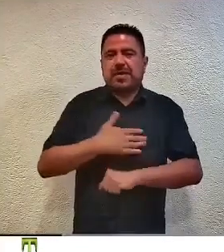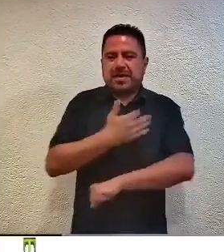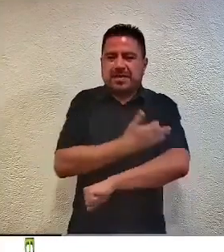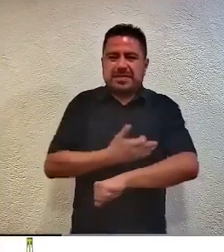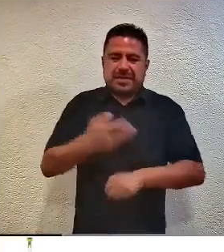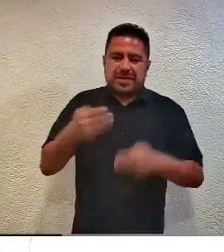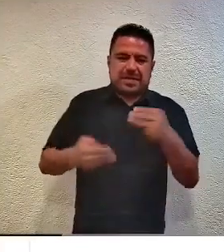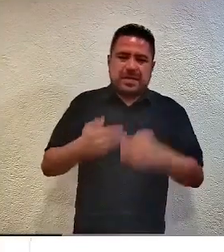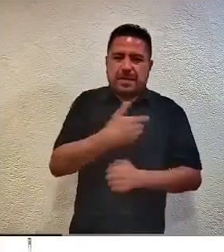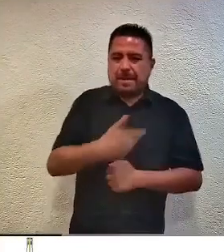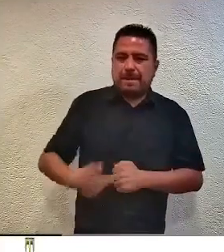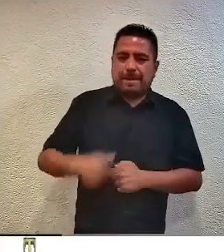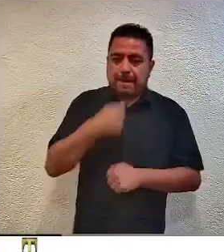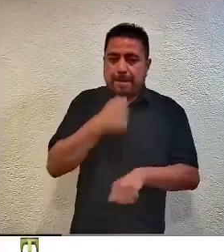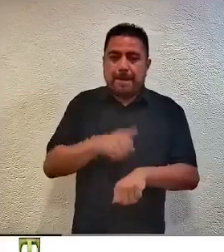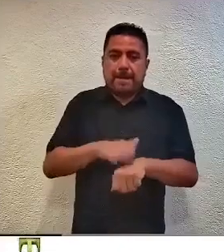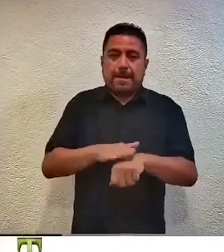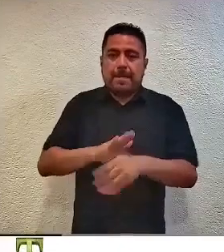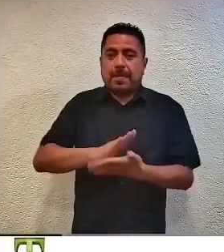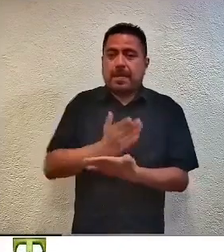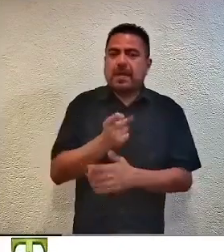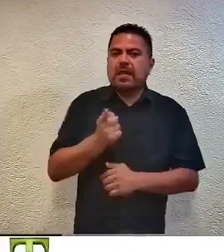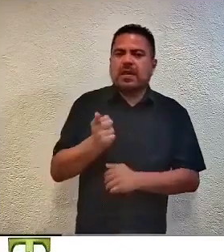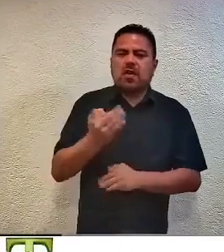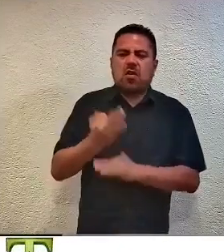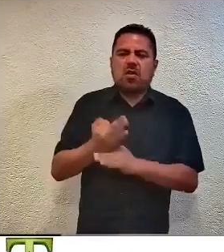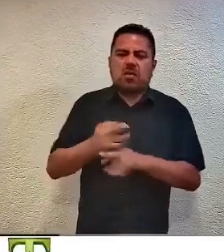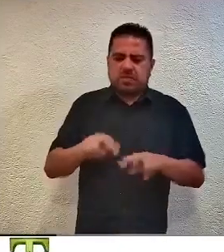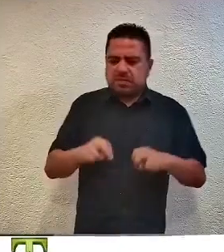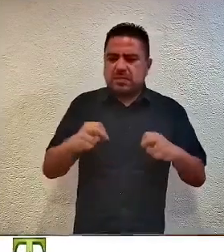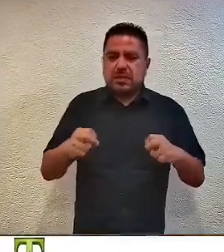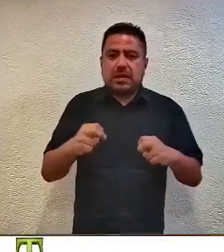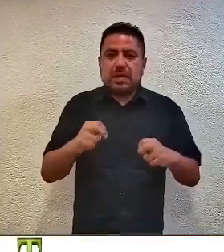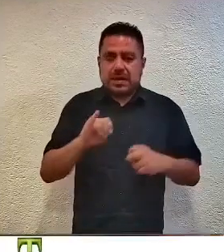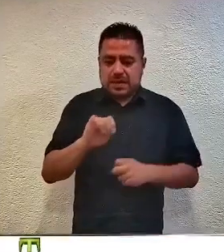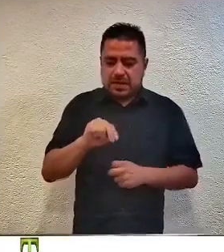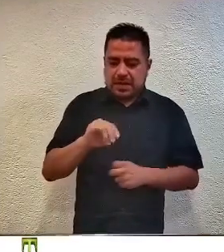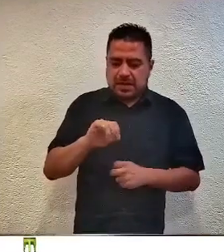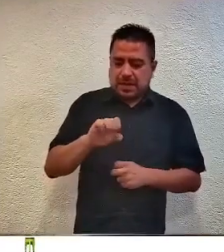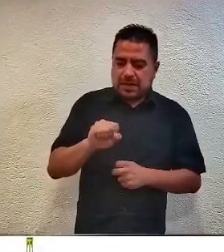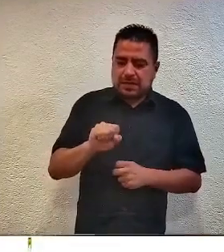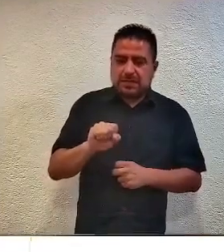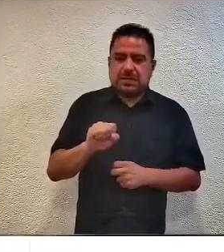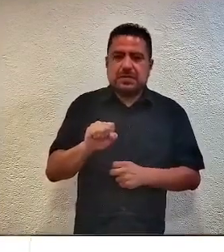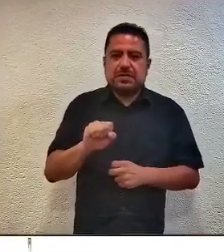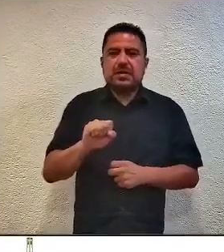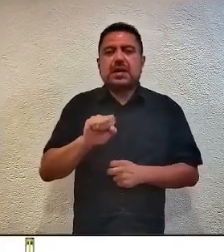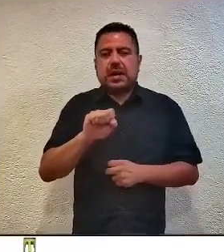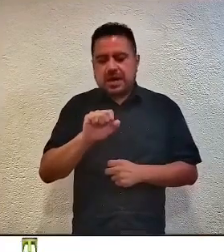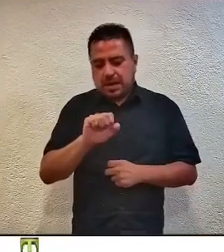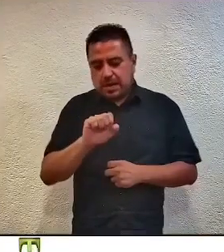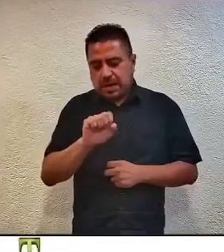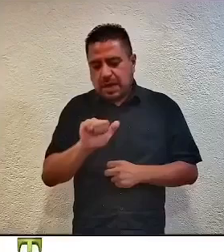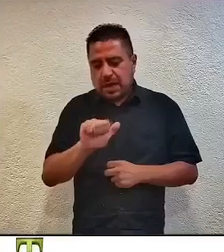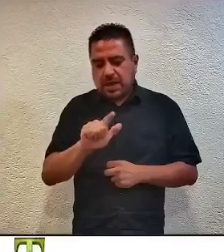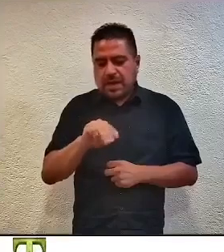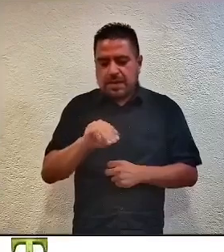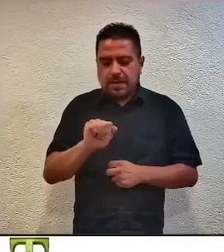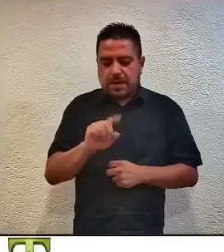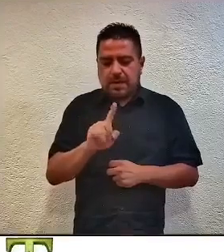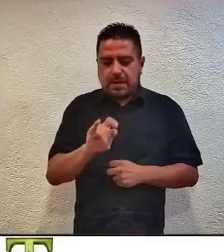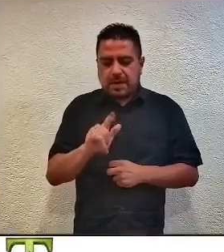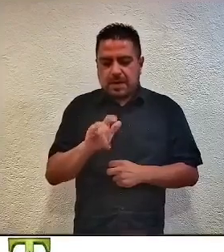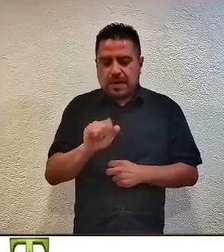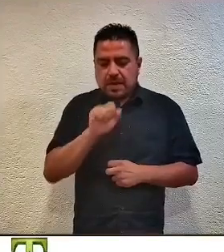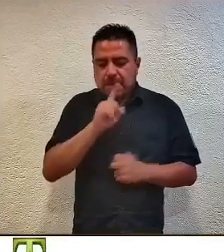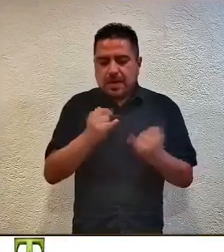magistrada presidenta. Hago constar que además de usted se encuentra en esta sala de pleno el magistrado José Inés Betancur Salgado y las magistradas Almadelia Eugenio Alcaraz